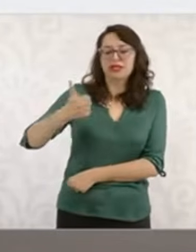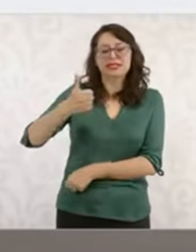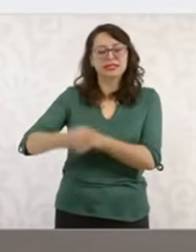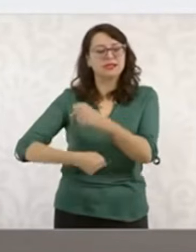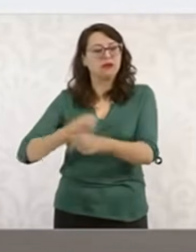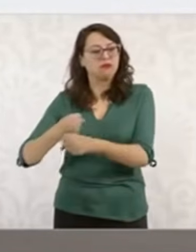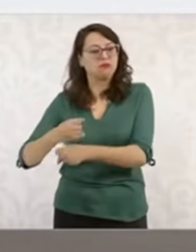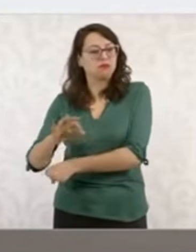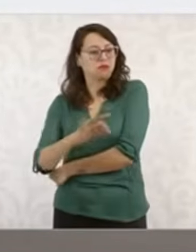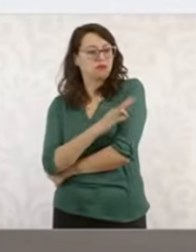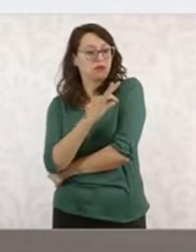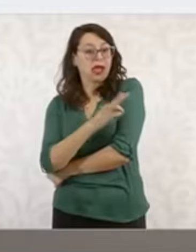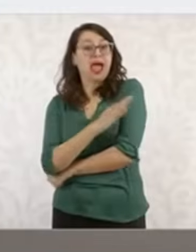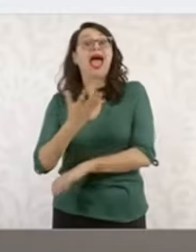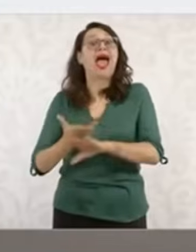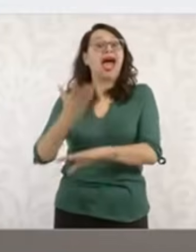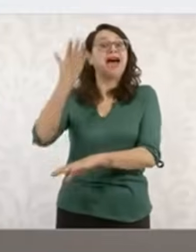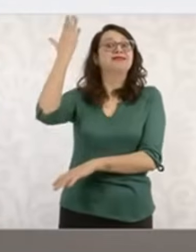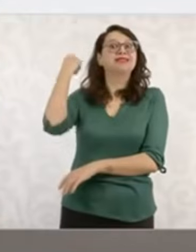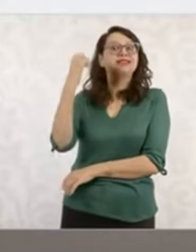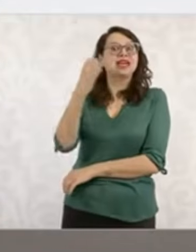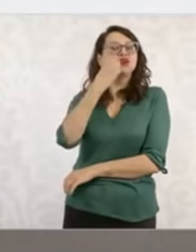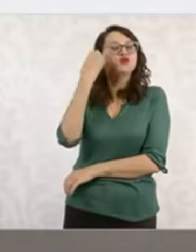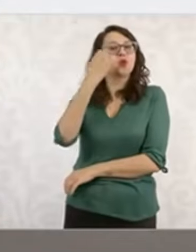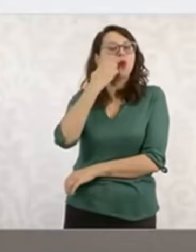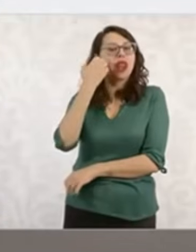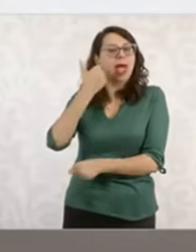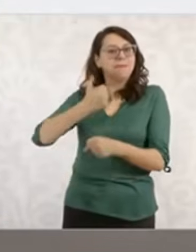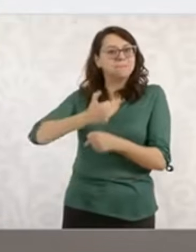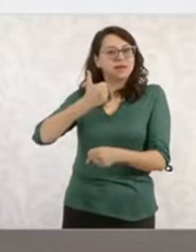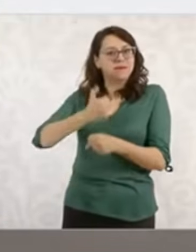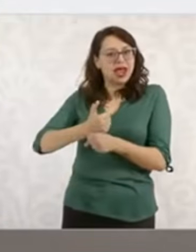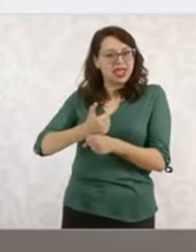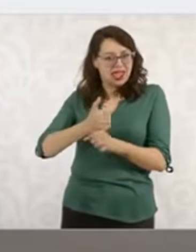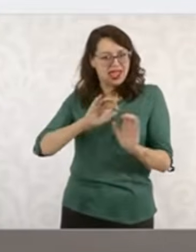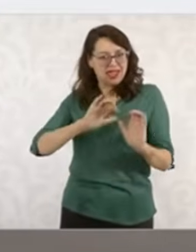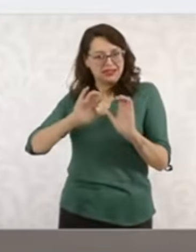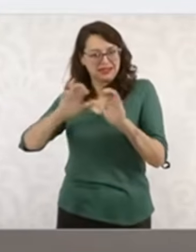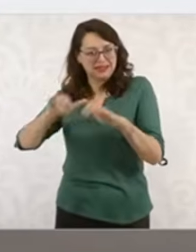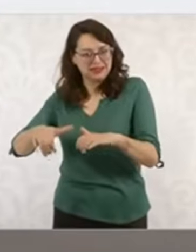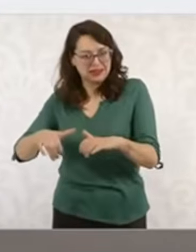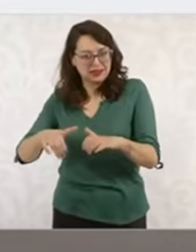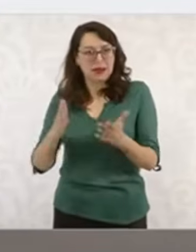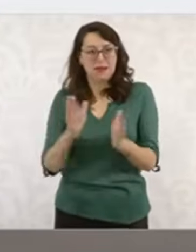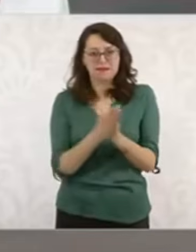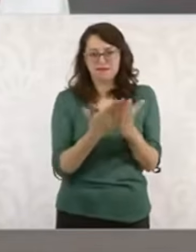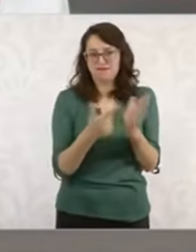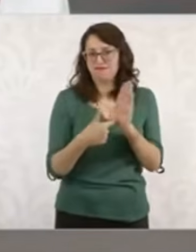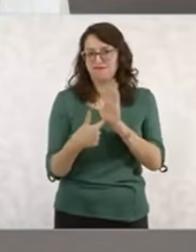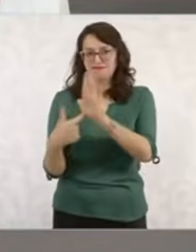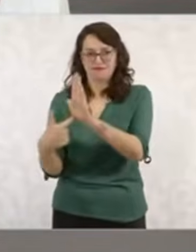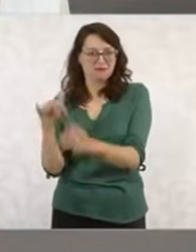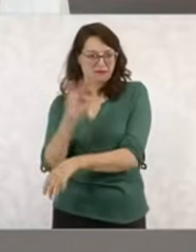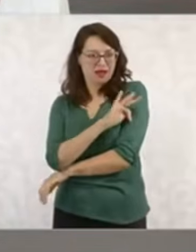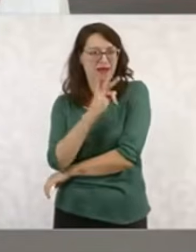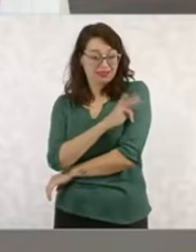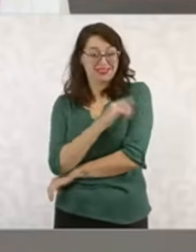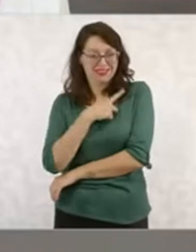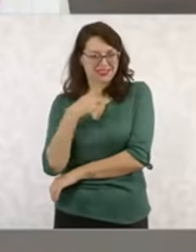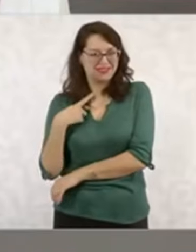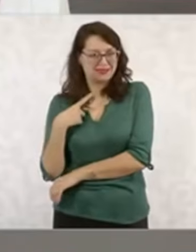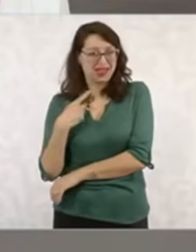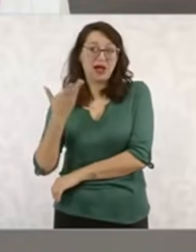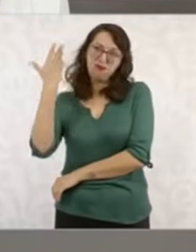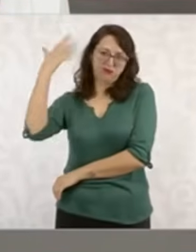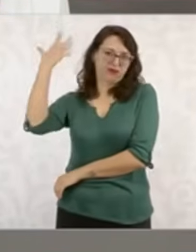un requisito llevar la cartilla de vacunación para la inscripción a la primaria, por eso eran los 6 años de edad. Sin embargo, en